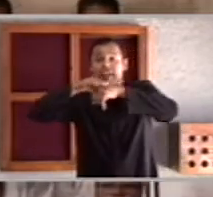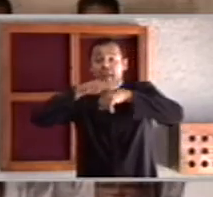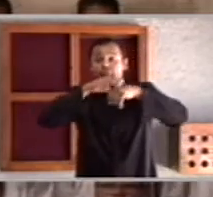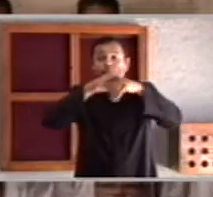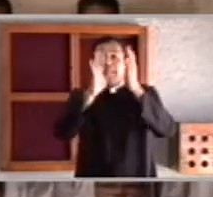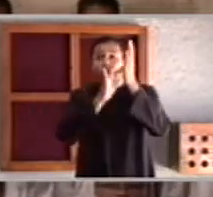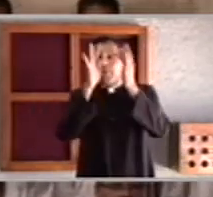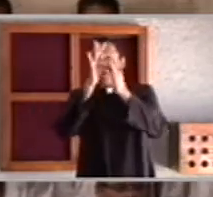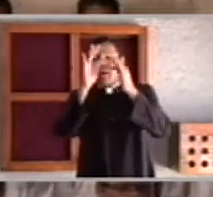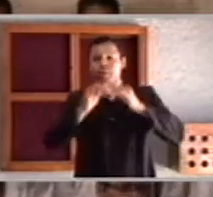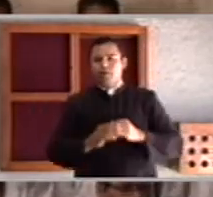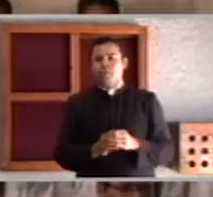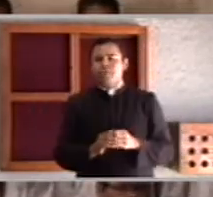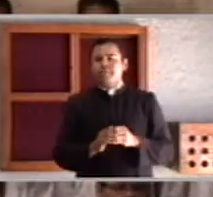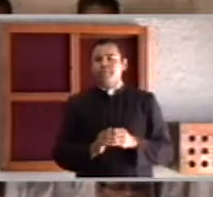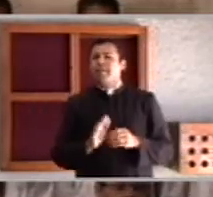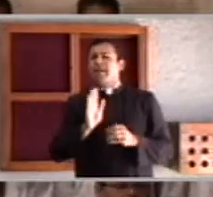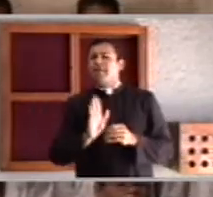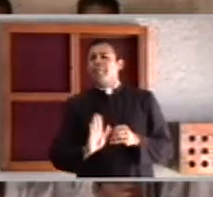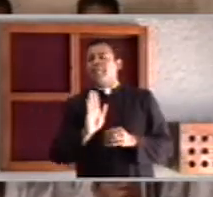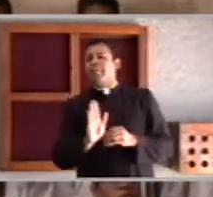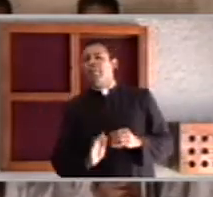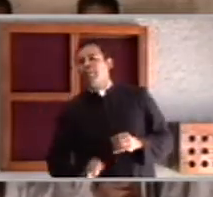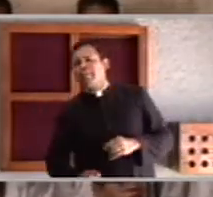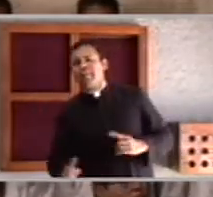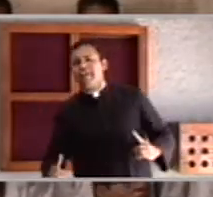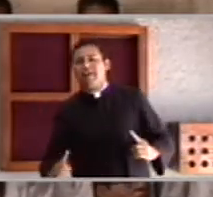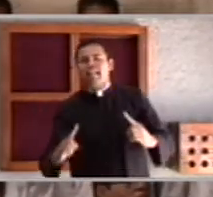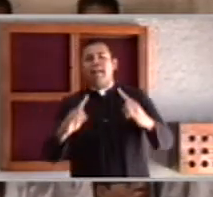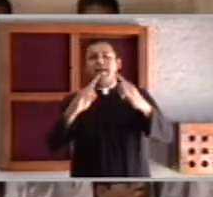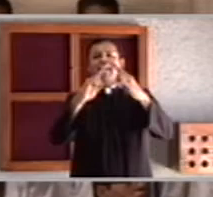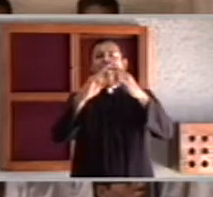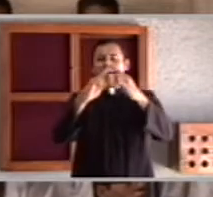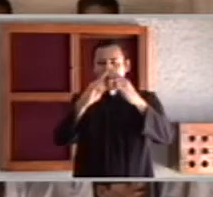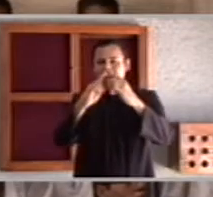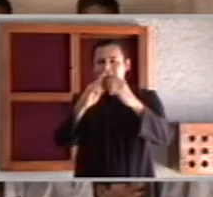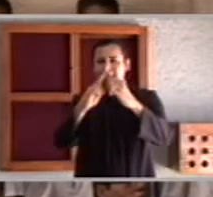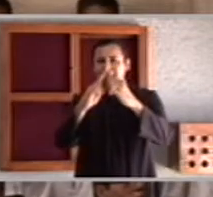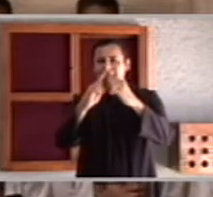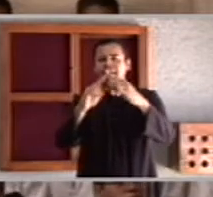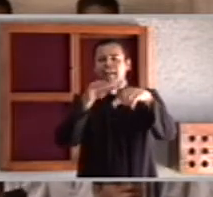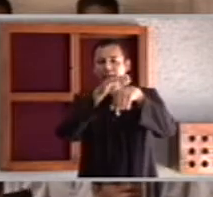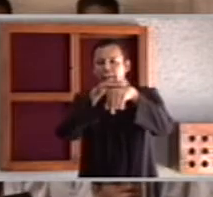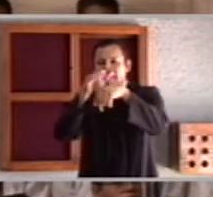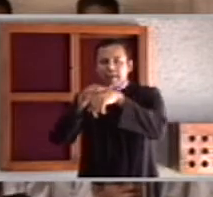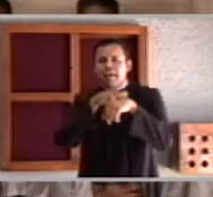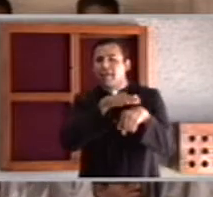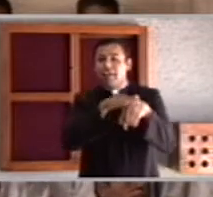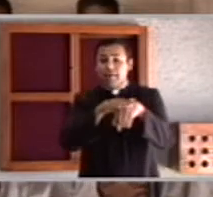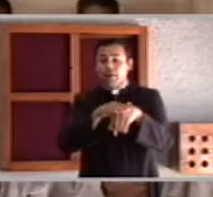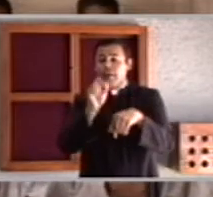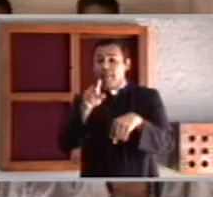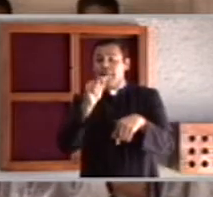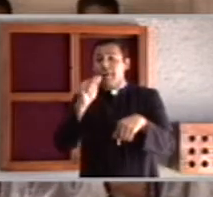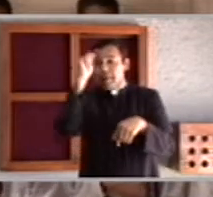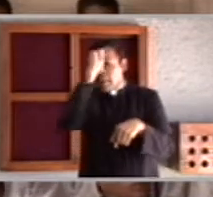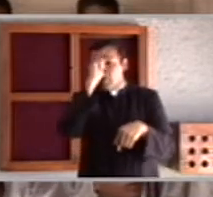que es la de la Iglesia y es la de nosotros, los sacerdotes.